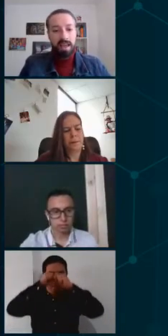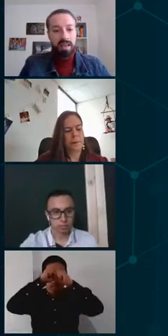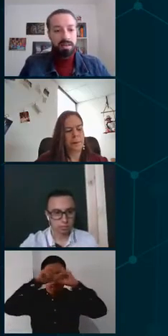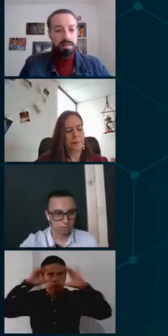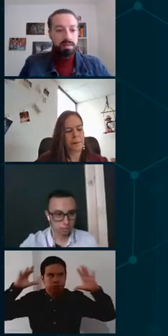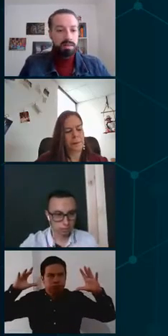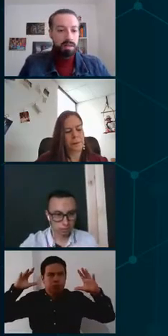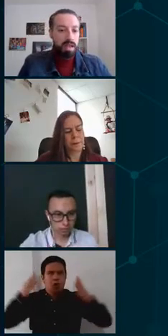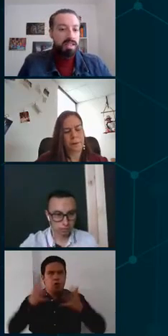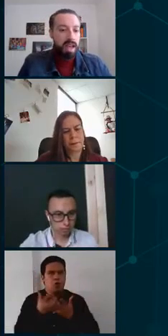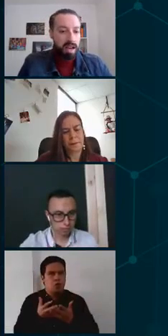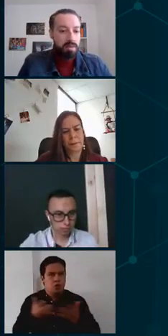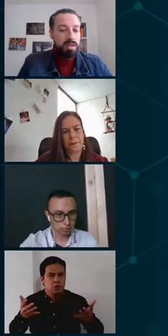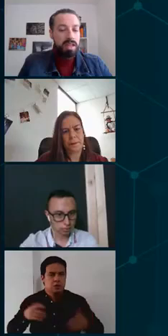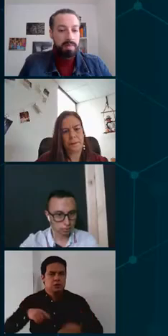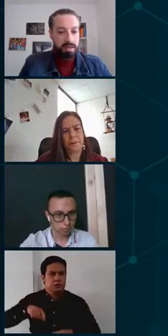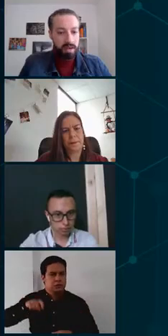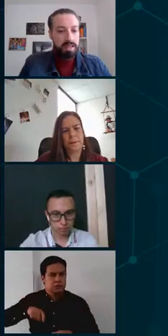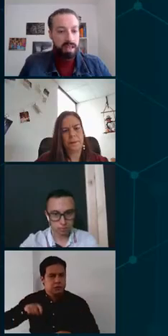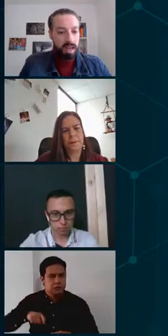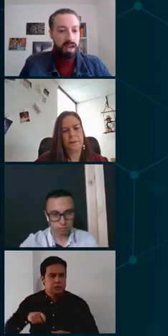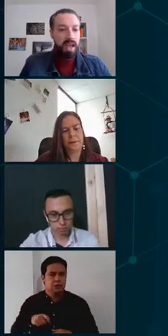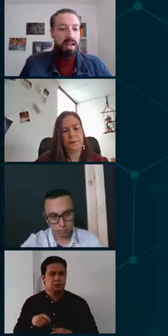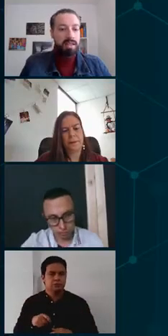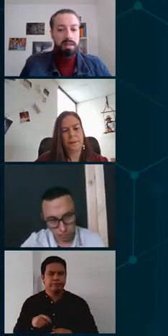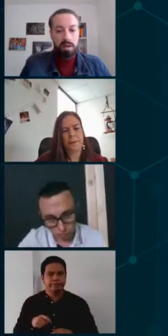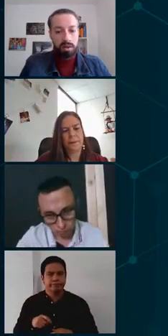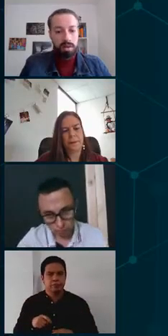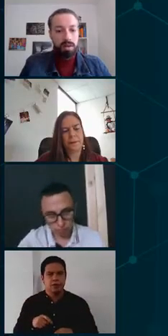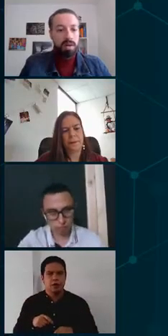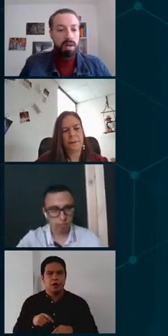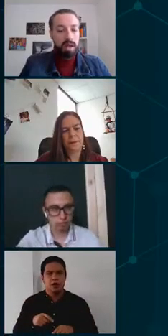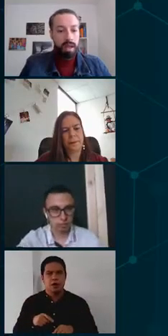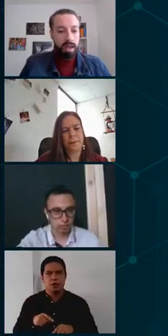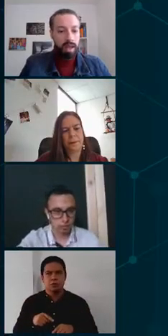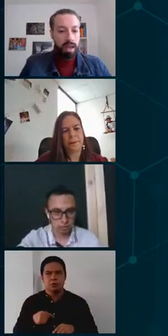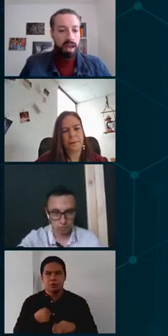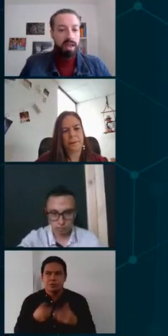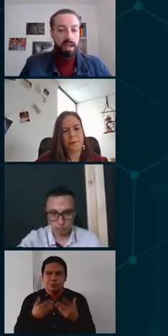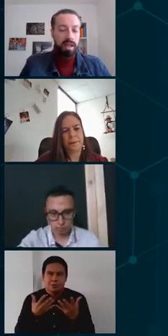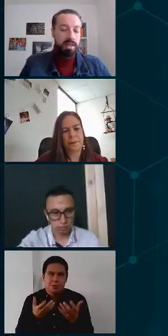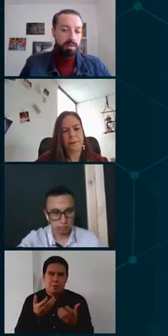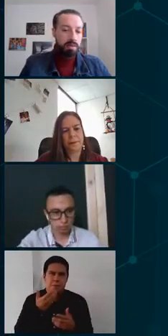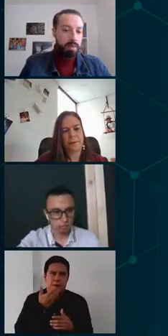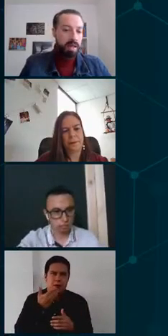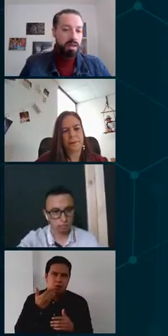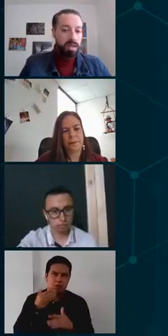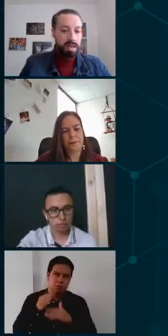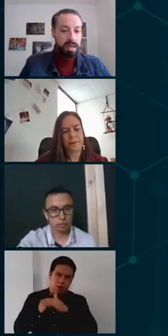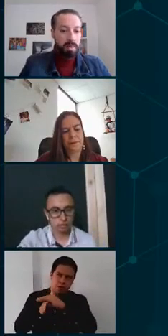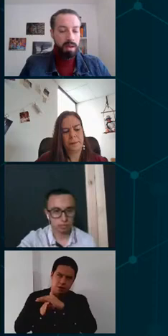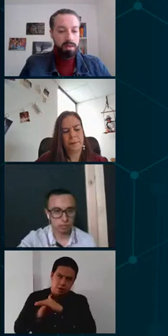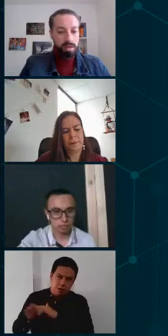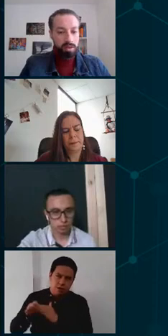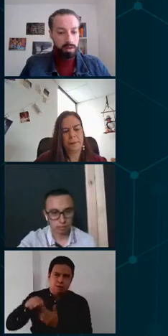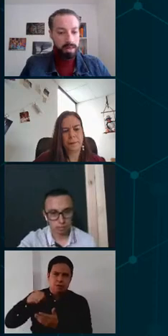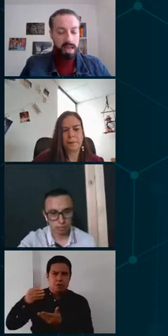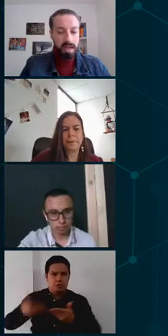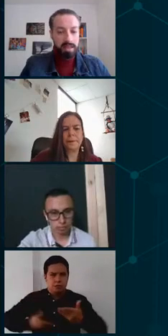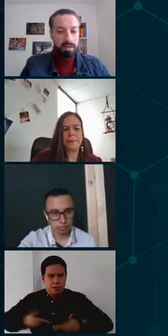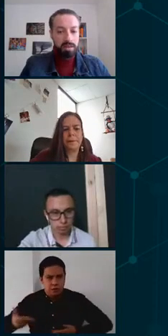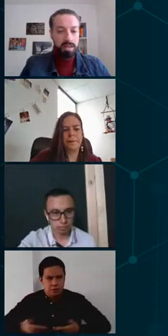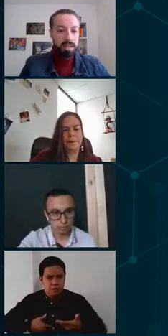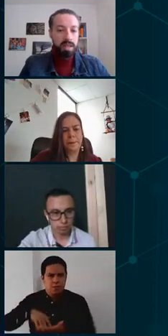necesidades que quisiéramos las personas tener en ese entorno en el que estamos proponiendo, que es el tema de los